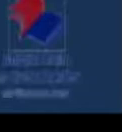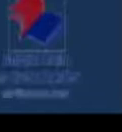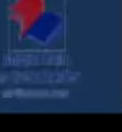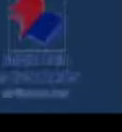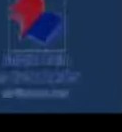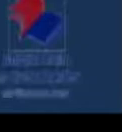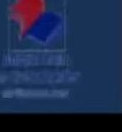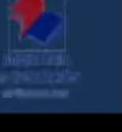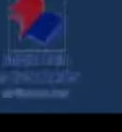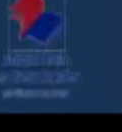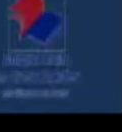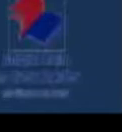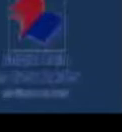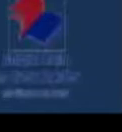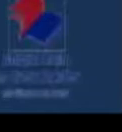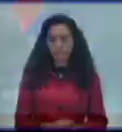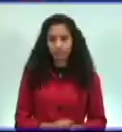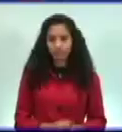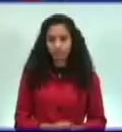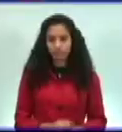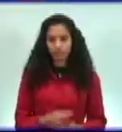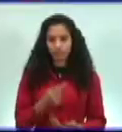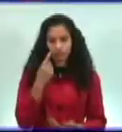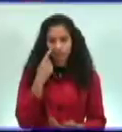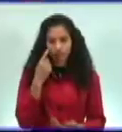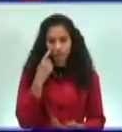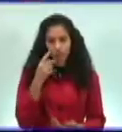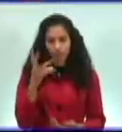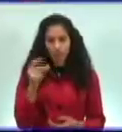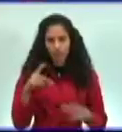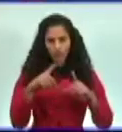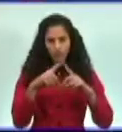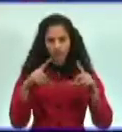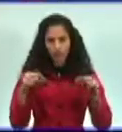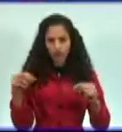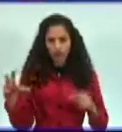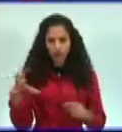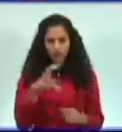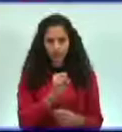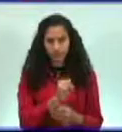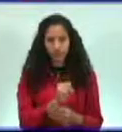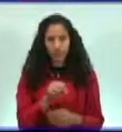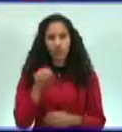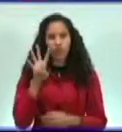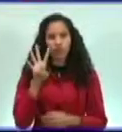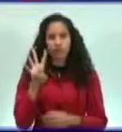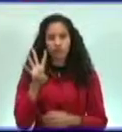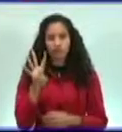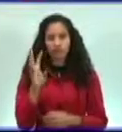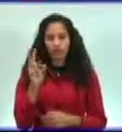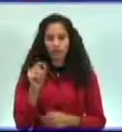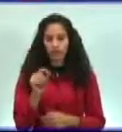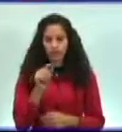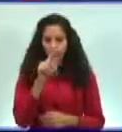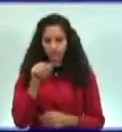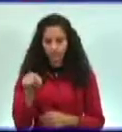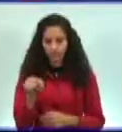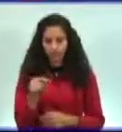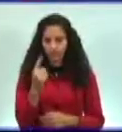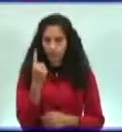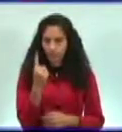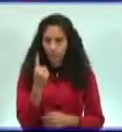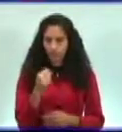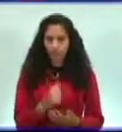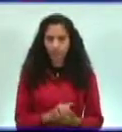Pues comprobemos. ¿Cuántos triángulos tenemos en total? 4. ¿Cuánto hemos tachado? 1.